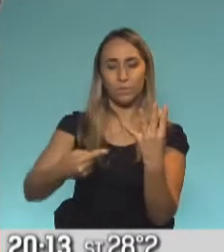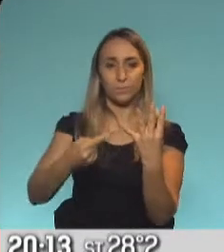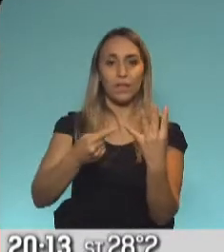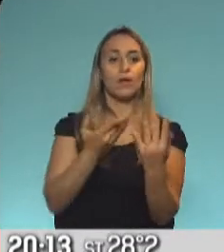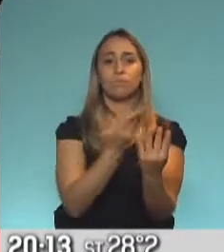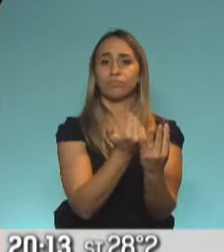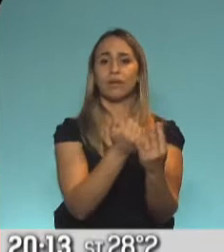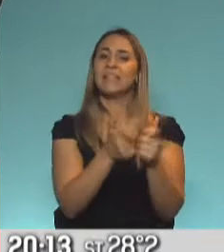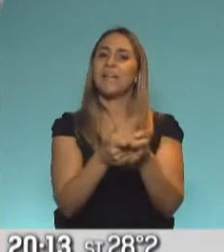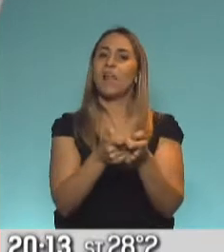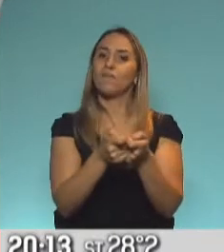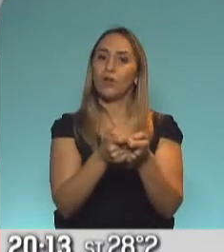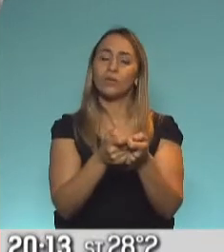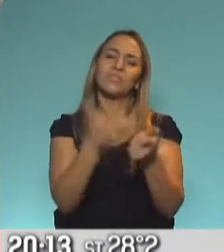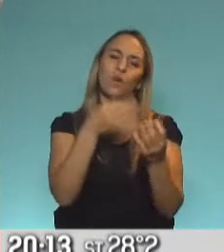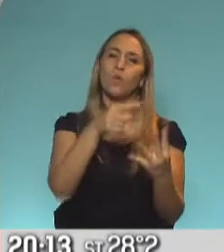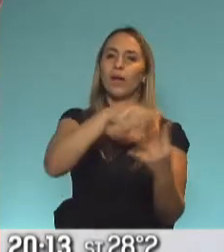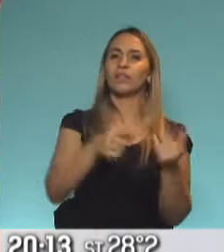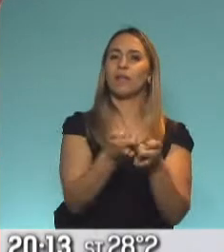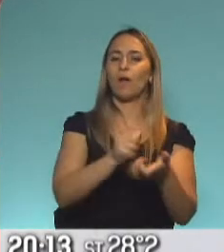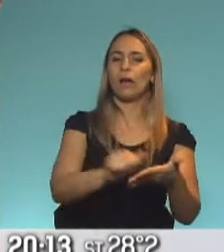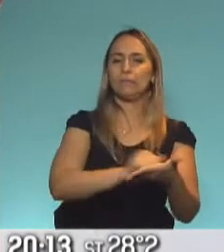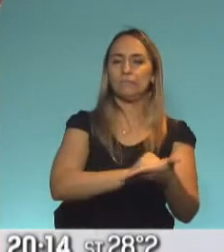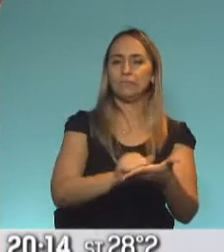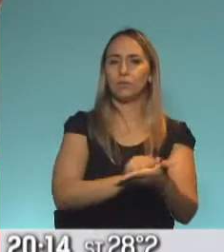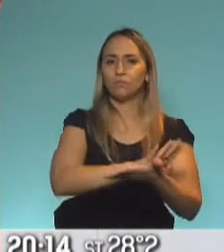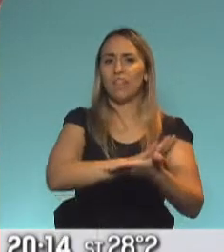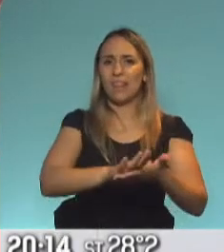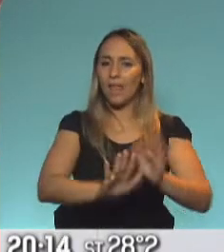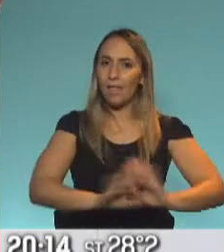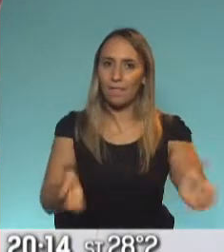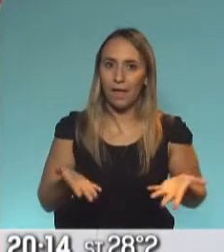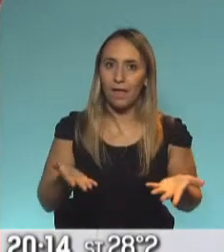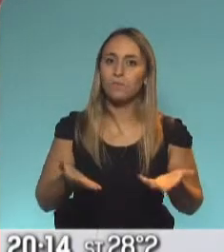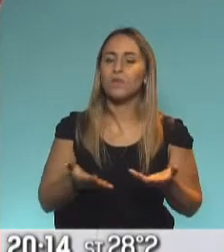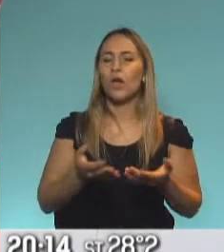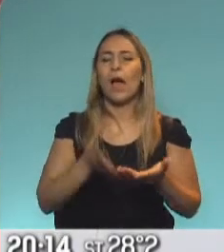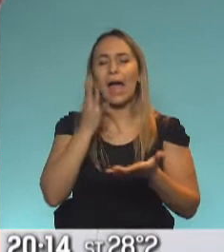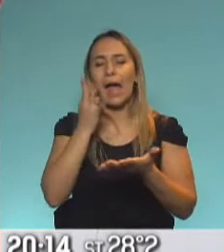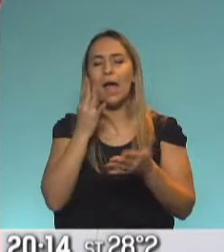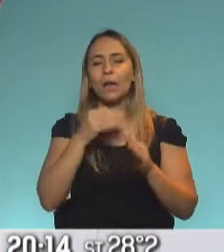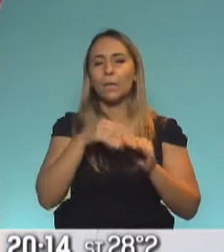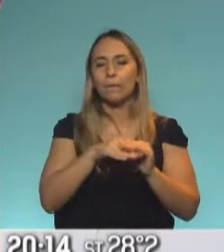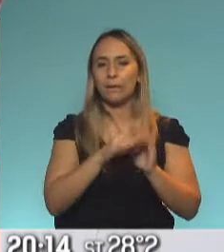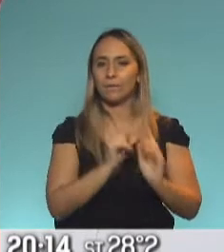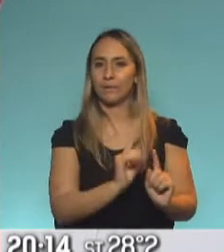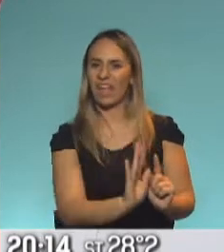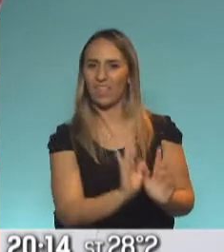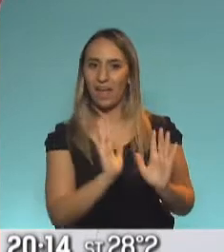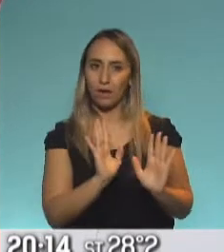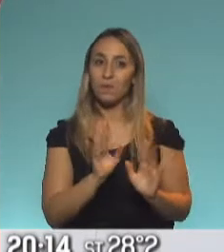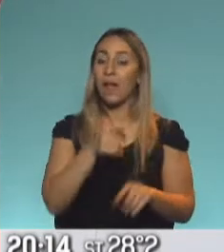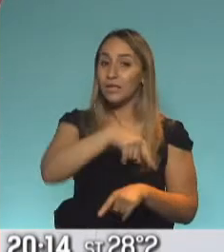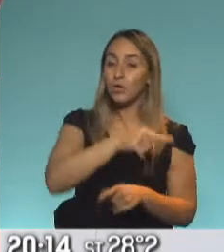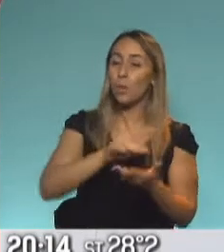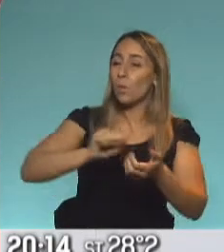pero siempre algo queda. ¿Qué es lo que sucede cuando borran? ¿Qué es lo que queda? Para que haya un borrado seguro, esto hay mucha gente que no lo conoce, para que haya un borrado seguro, el